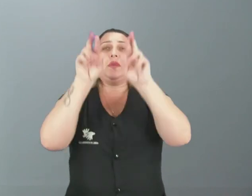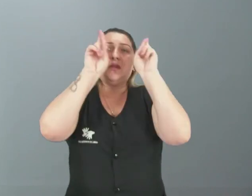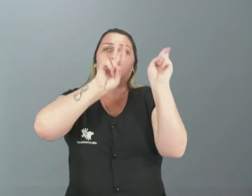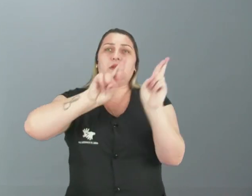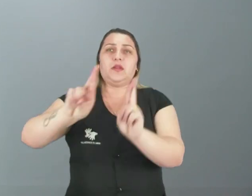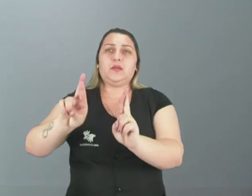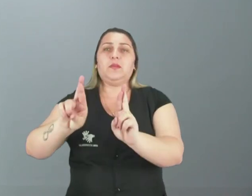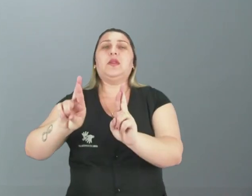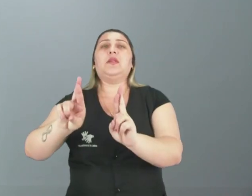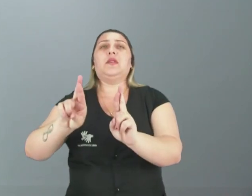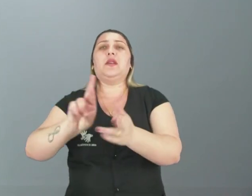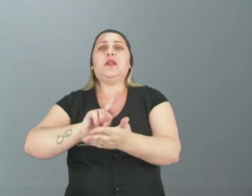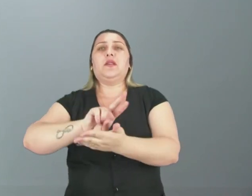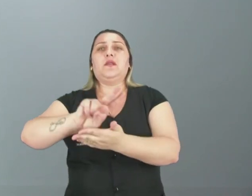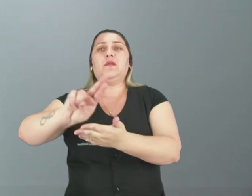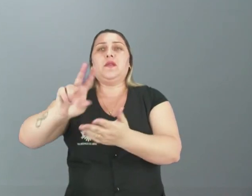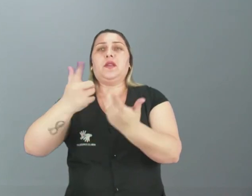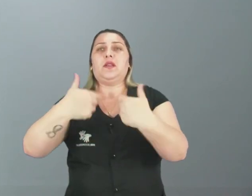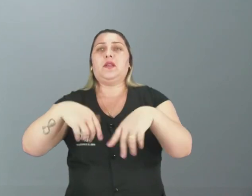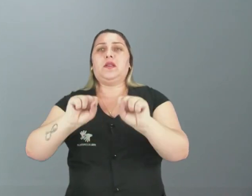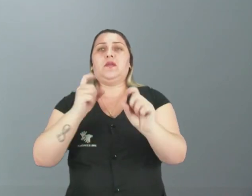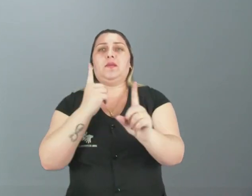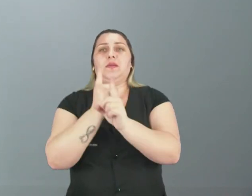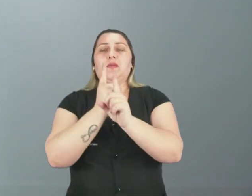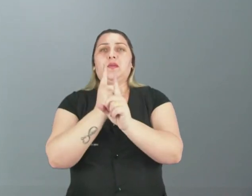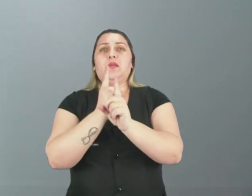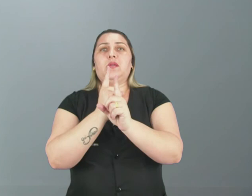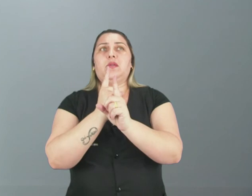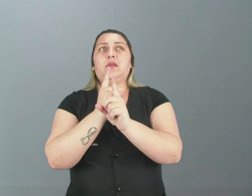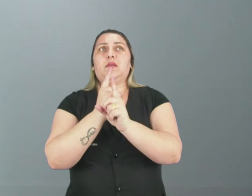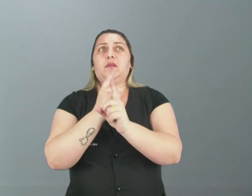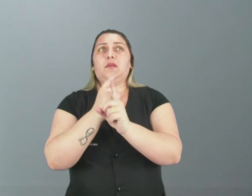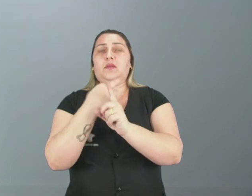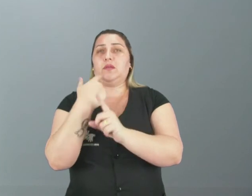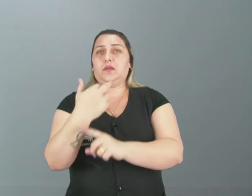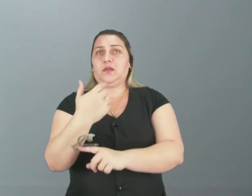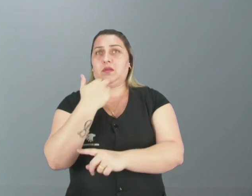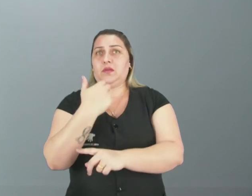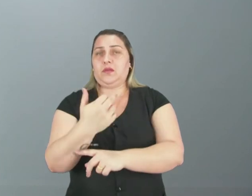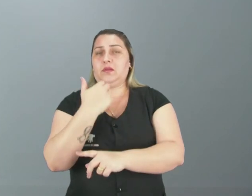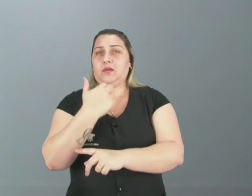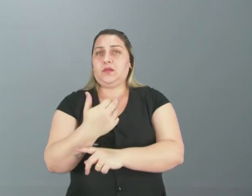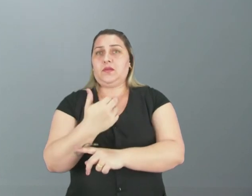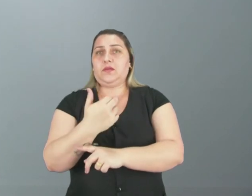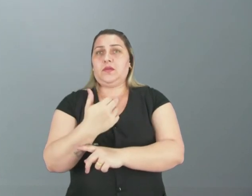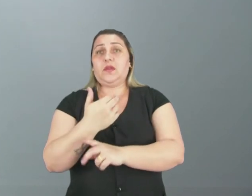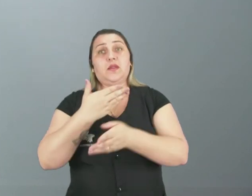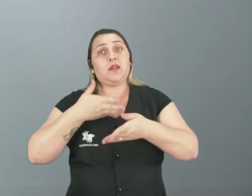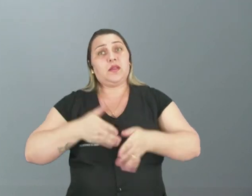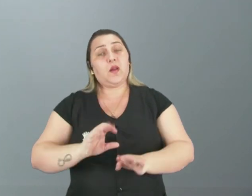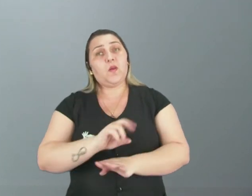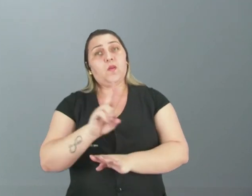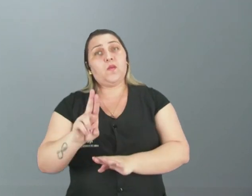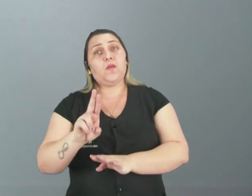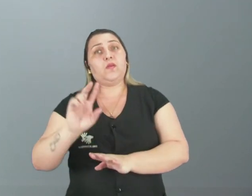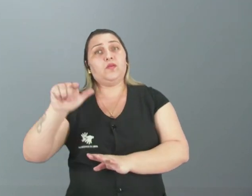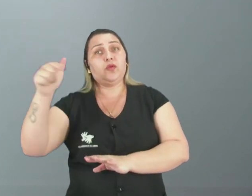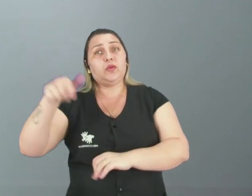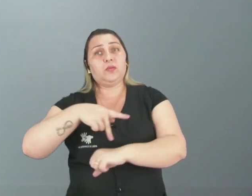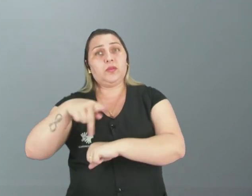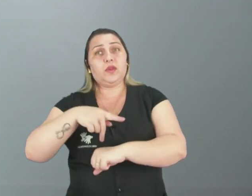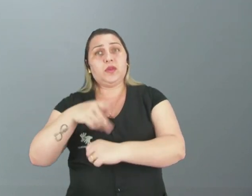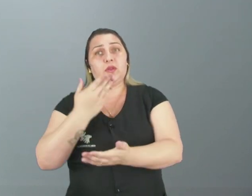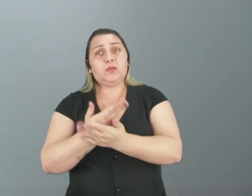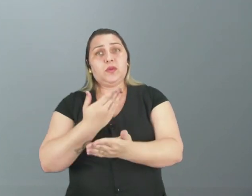respetar esta diversidad lingüística que vamos a encontrar en una lengua, ¿sí? Sea nuestra lengua materna o una lengua extranjera que